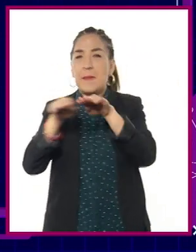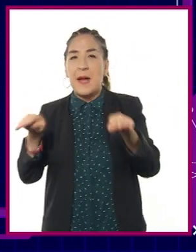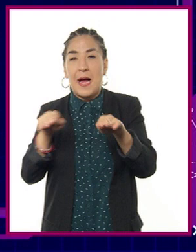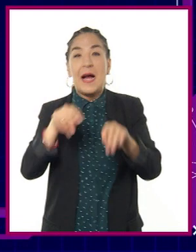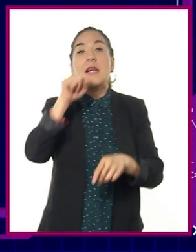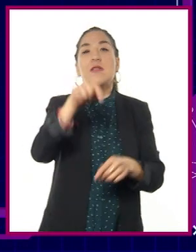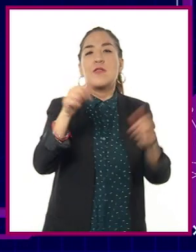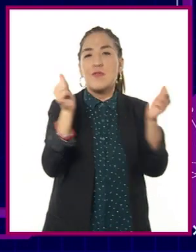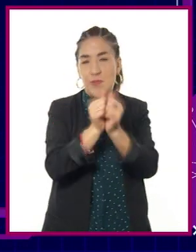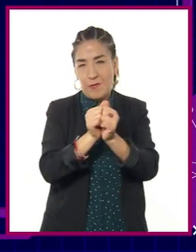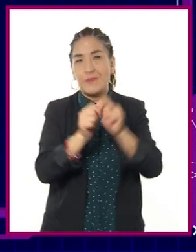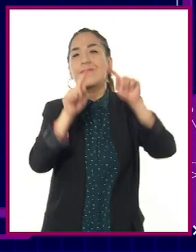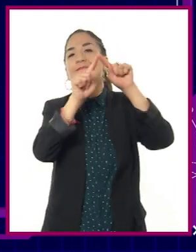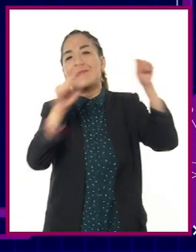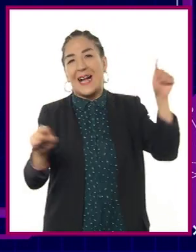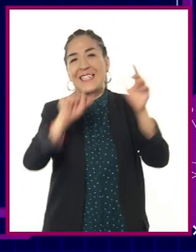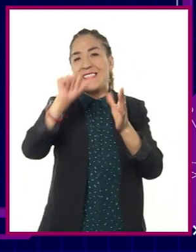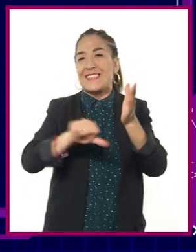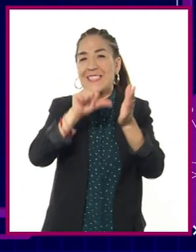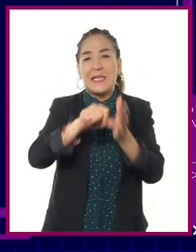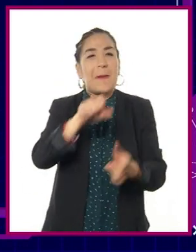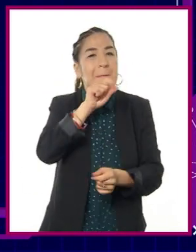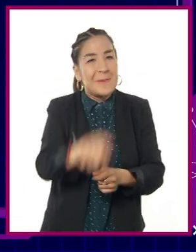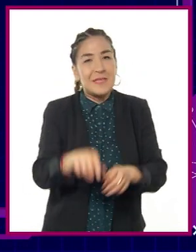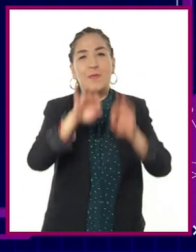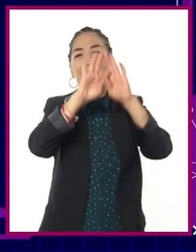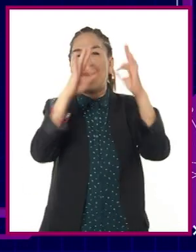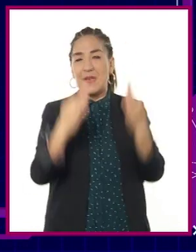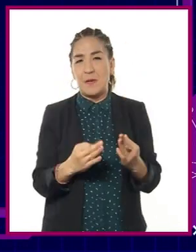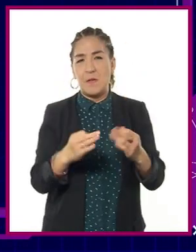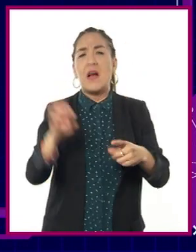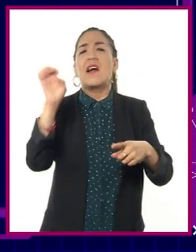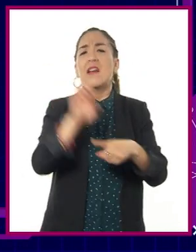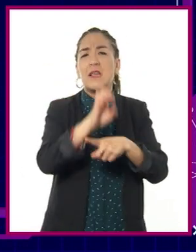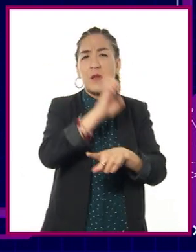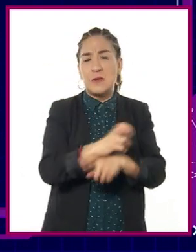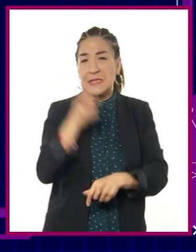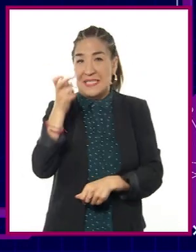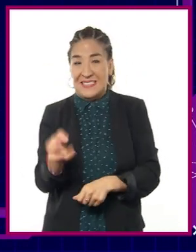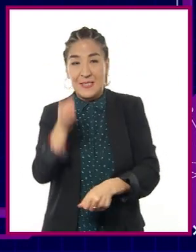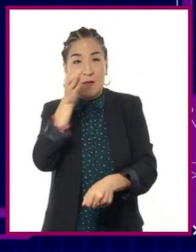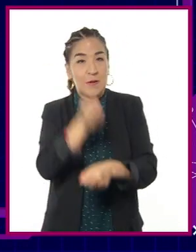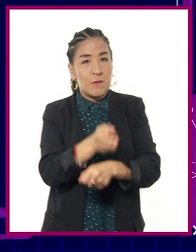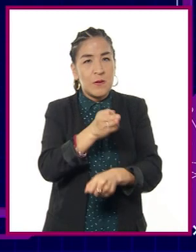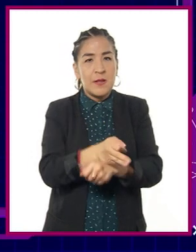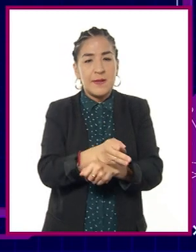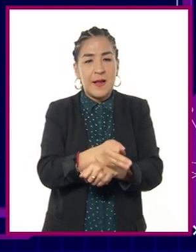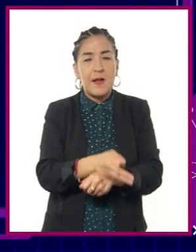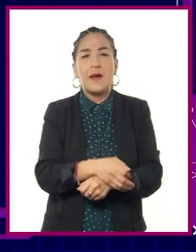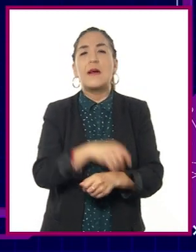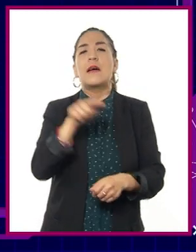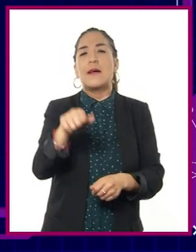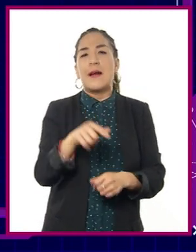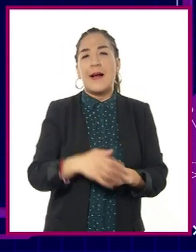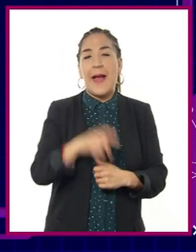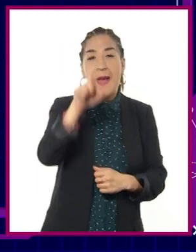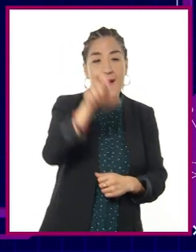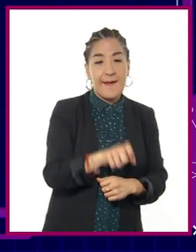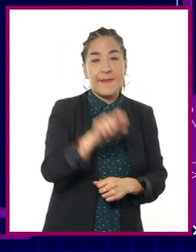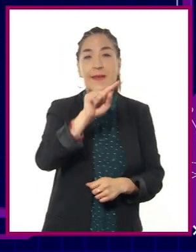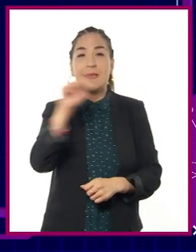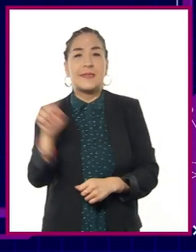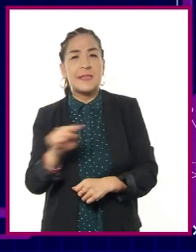el centro de la misma figura. Entonces, para este caso, el segmento